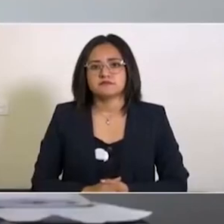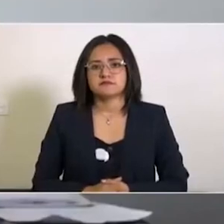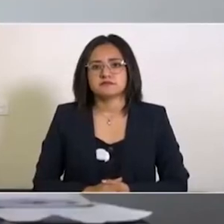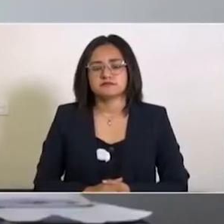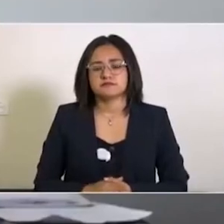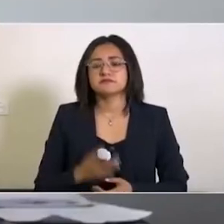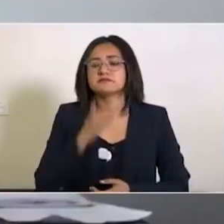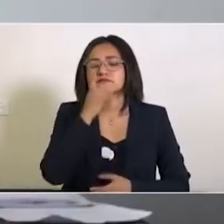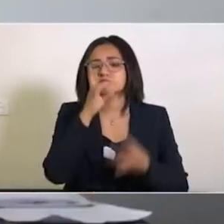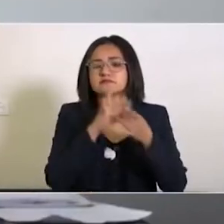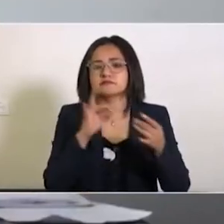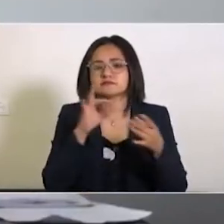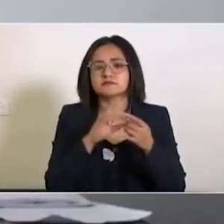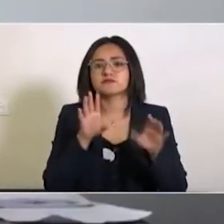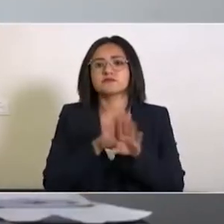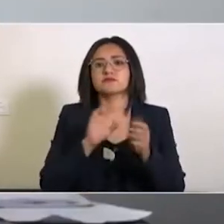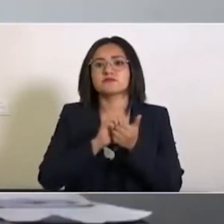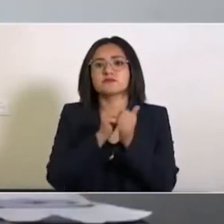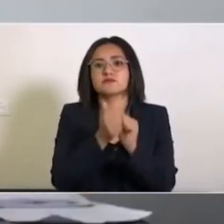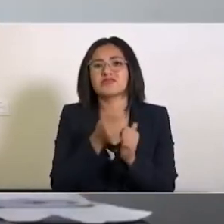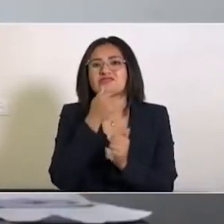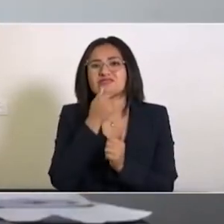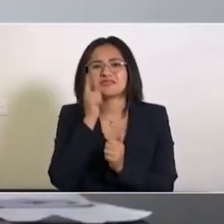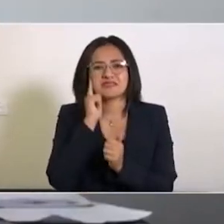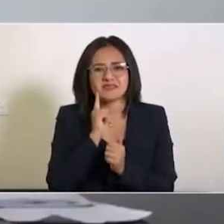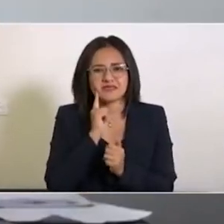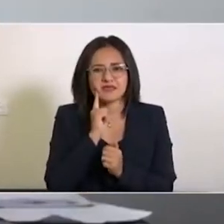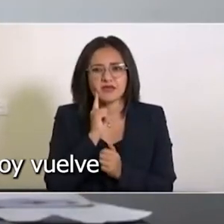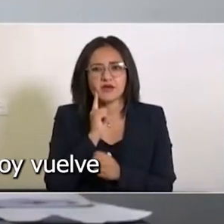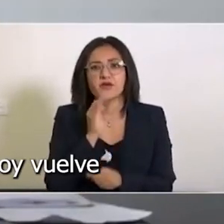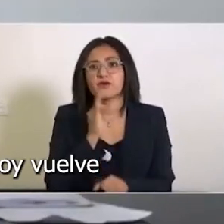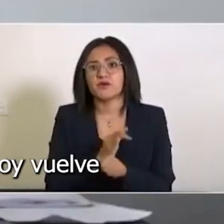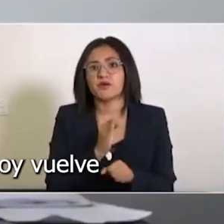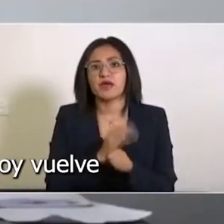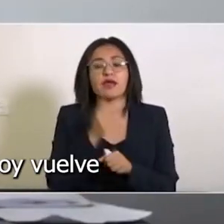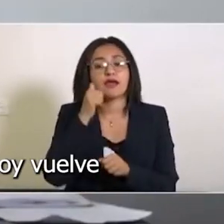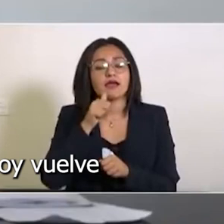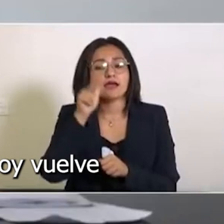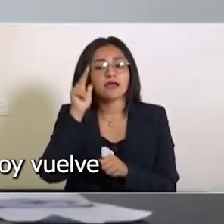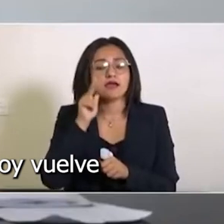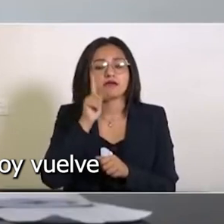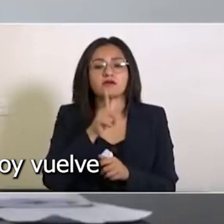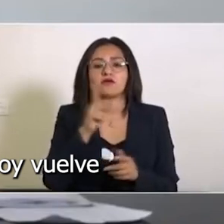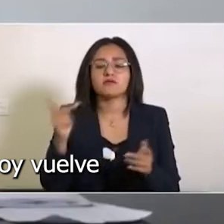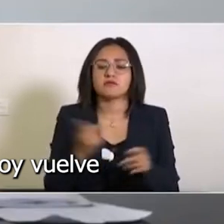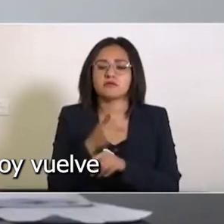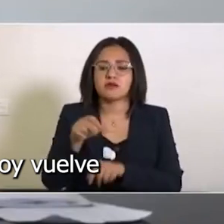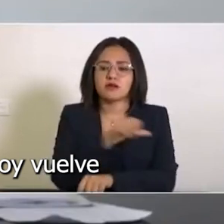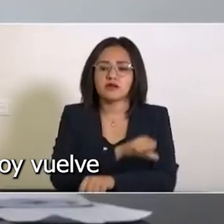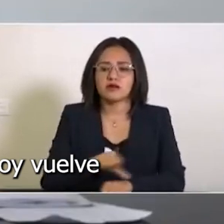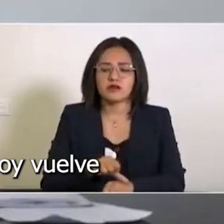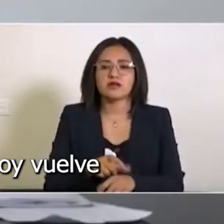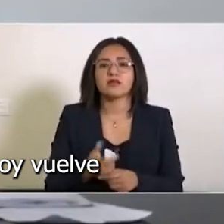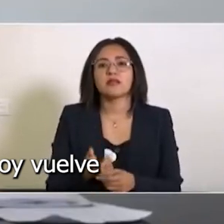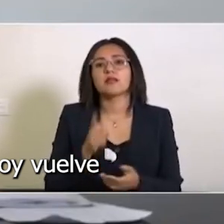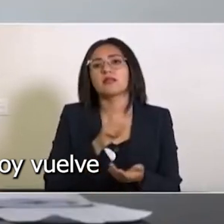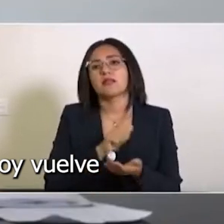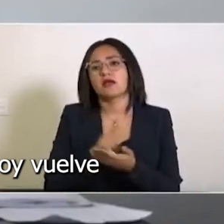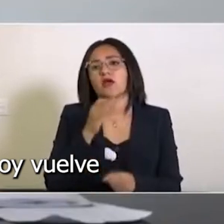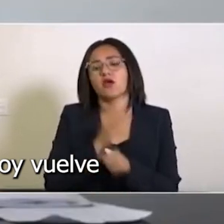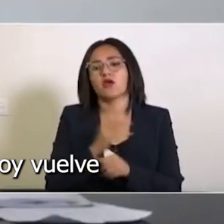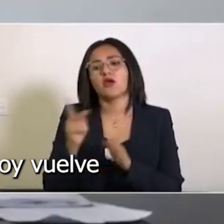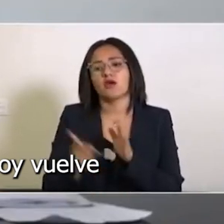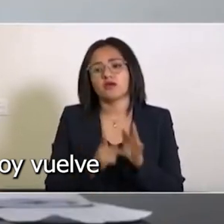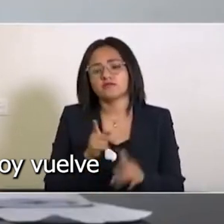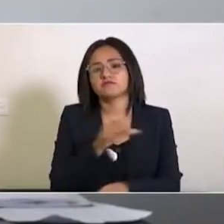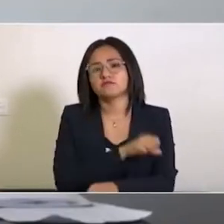Clau, comentarte de la evolución de Yatsiri. Antier pasó a quirófano, a un aseo quirúrgico. El día de hoy vuelve a